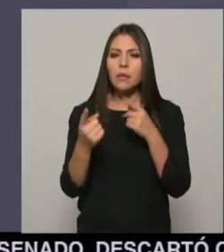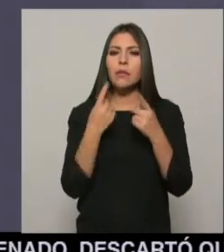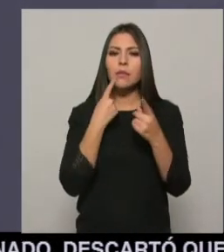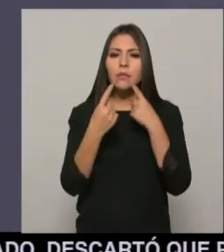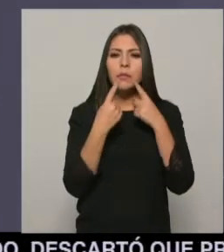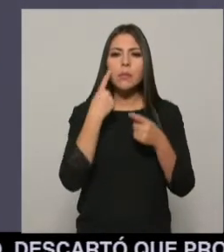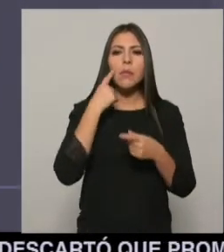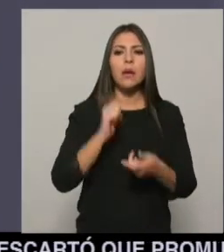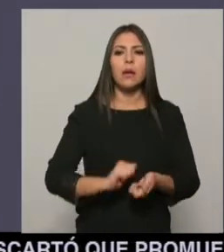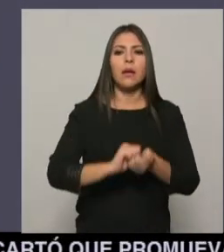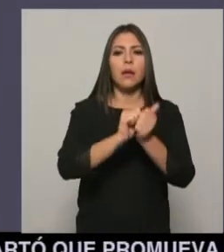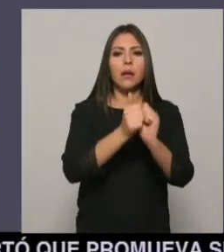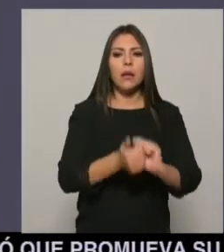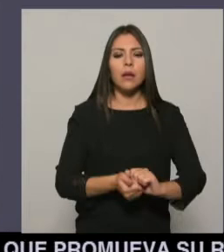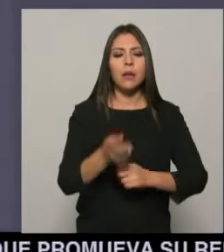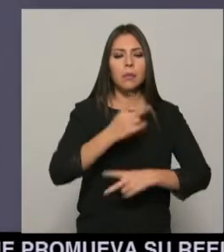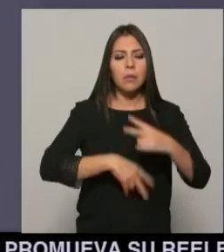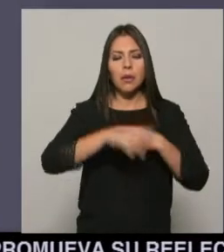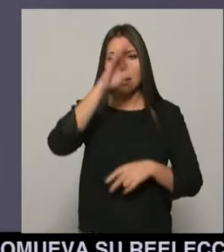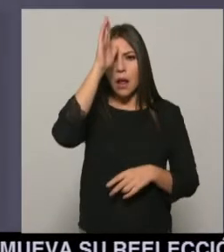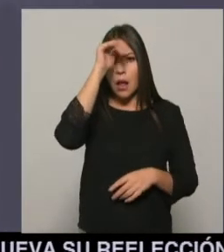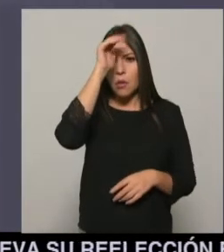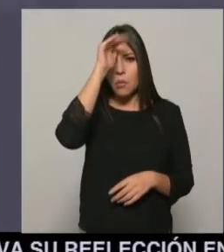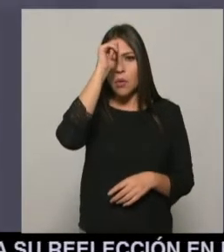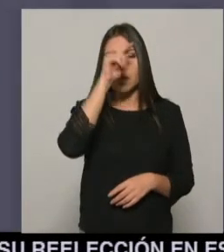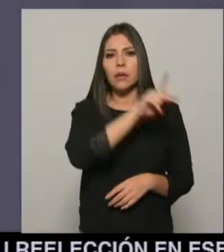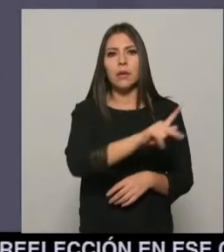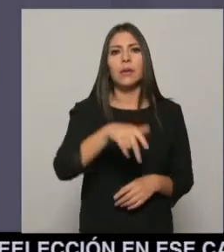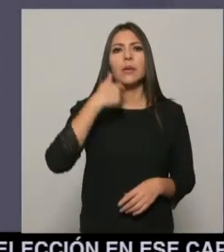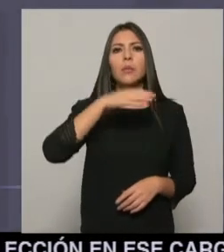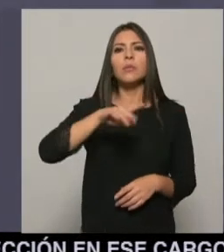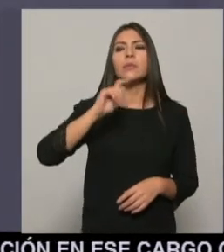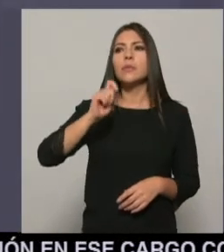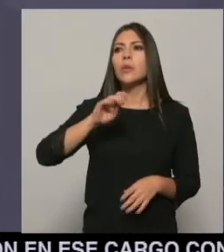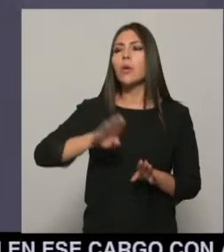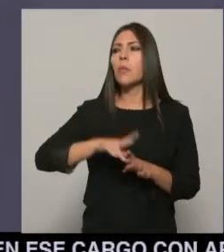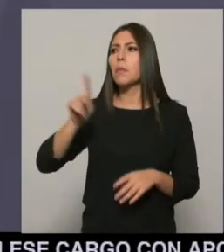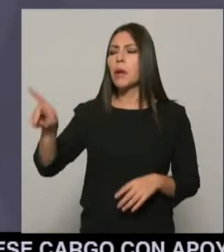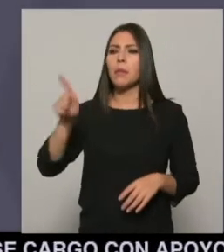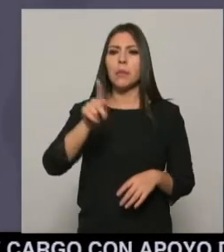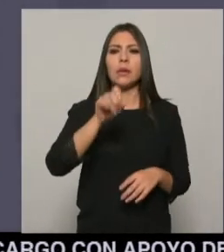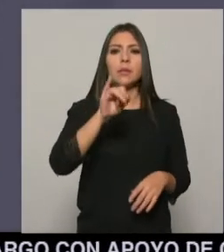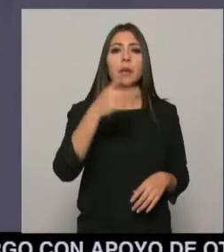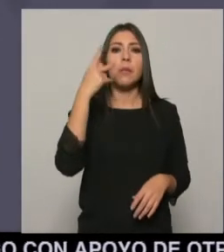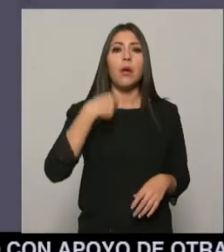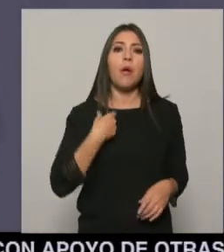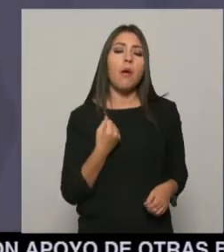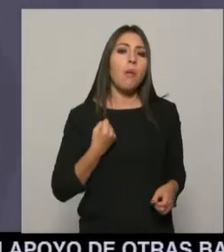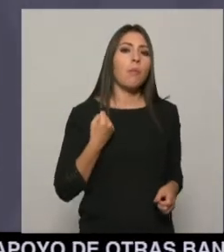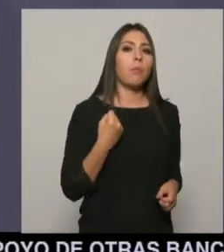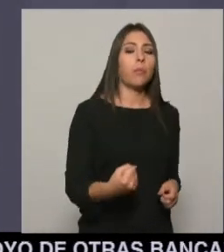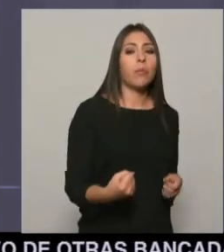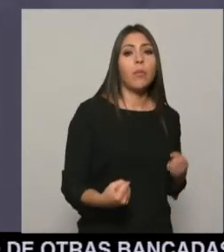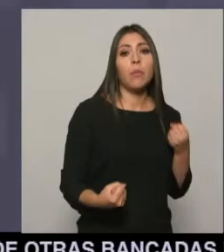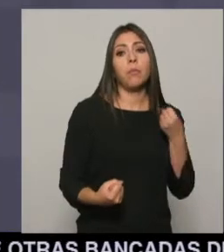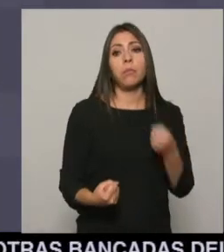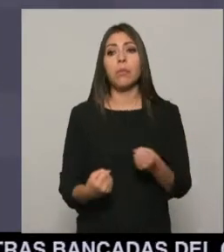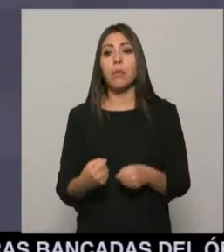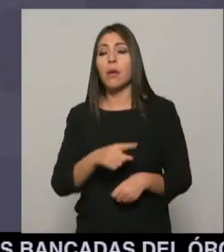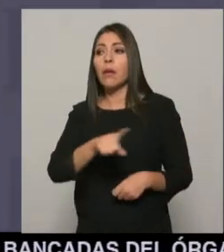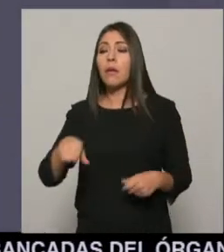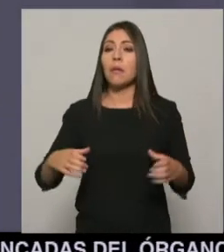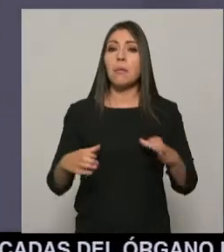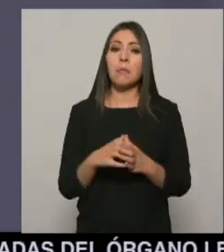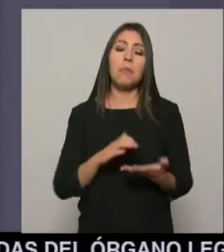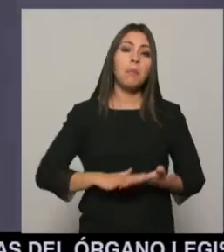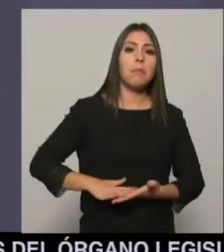de acuerdos, de buscar las coincidencias y no pues de imponer de mayorías y de avasallar. Yo de